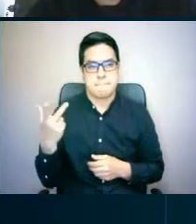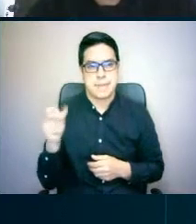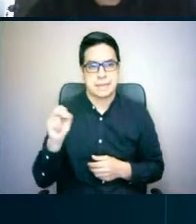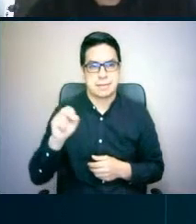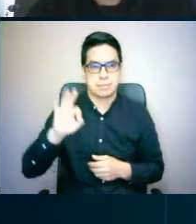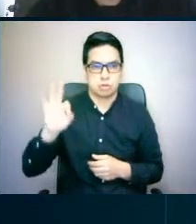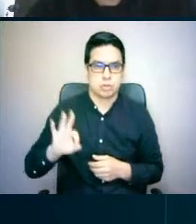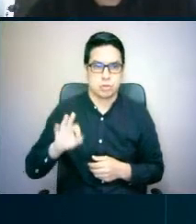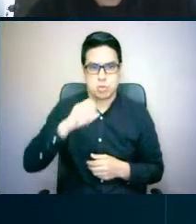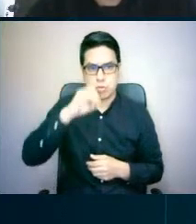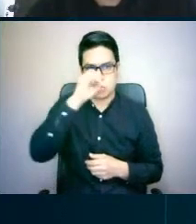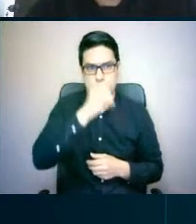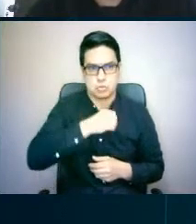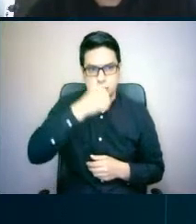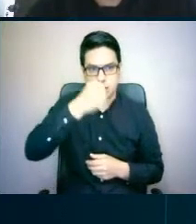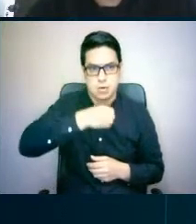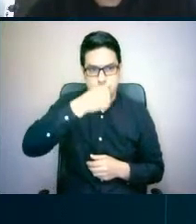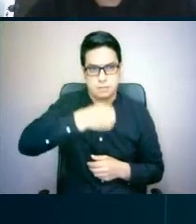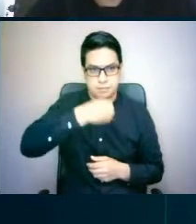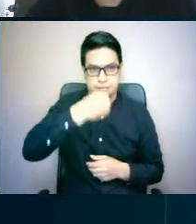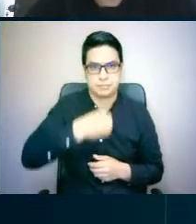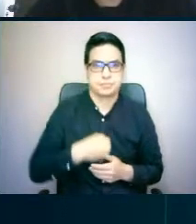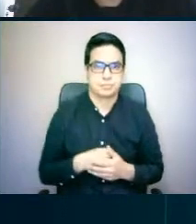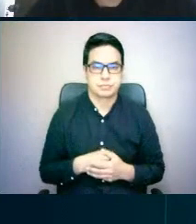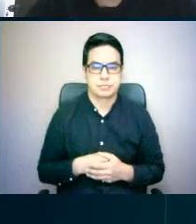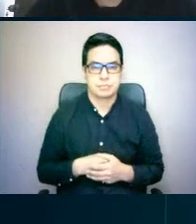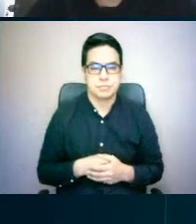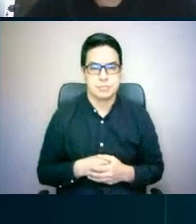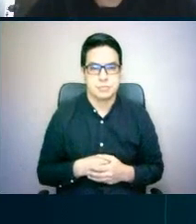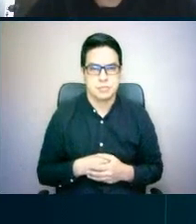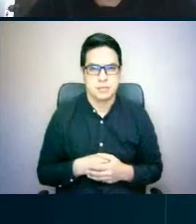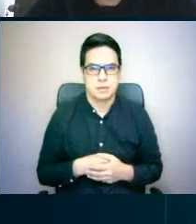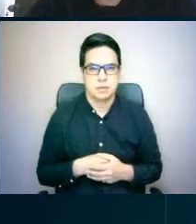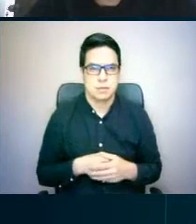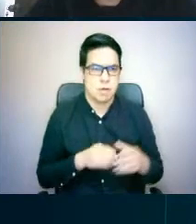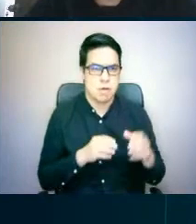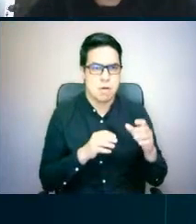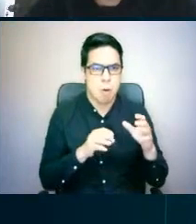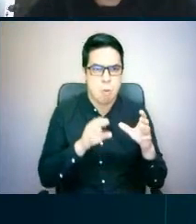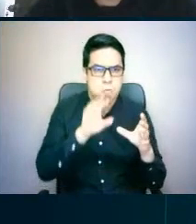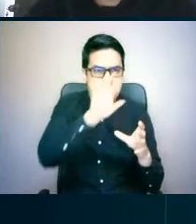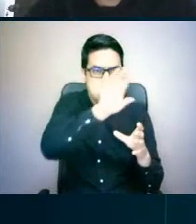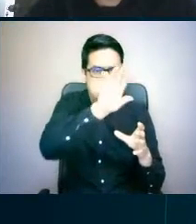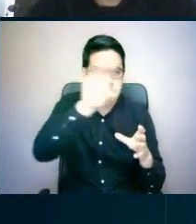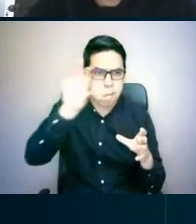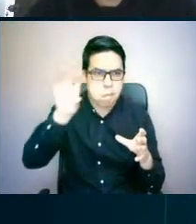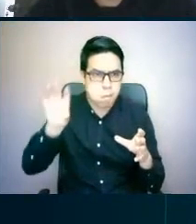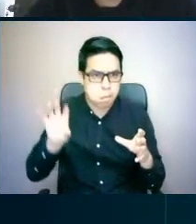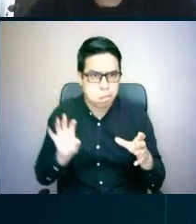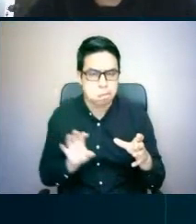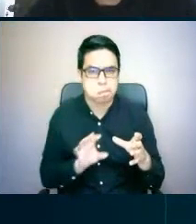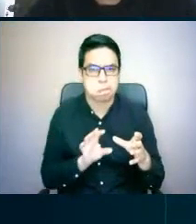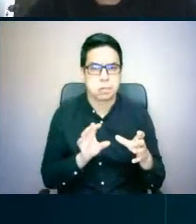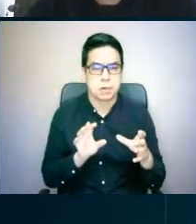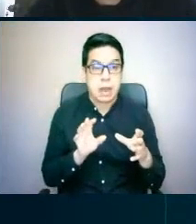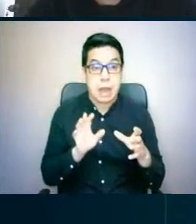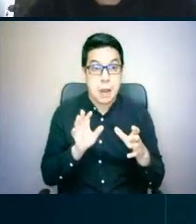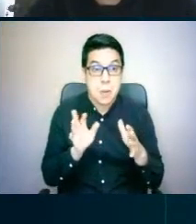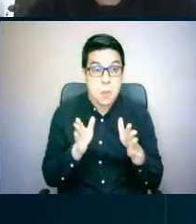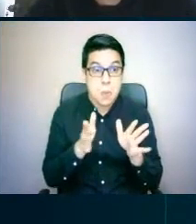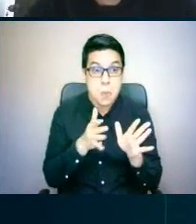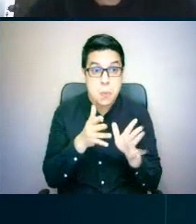el único módulo que no presenta este tipo de aire comprimido para